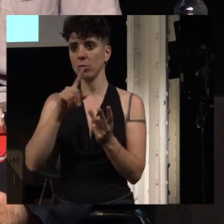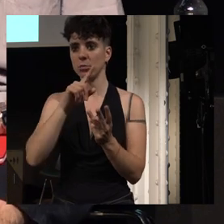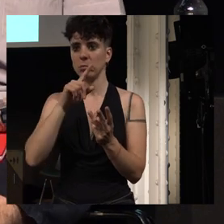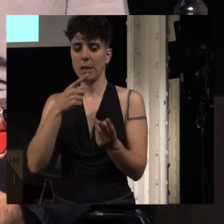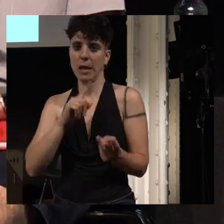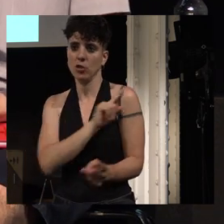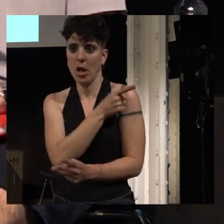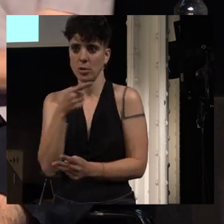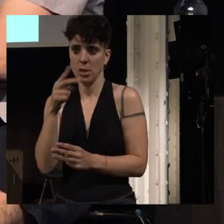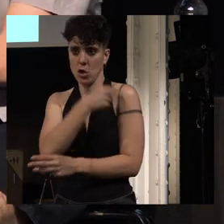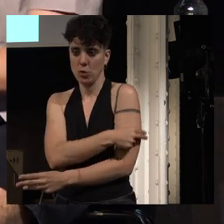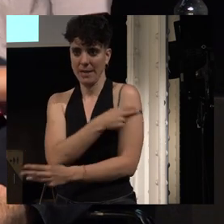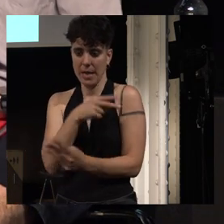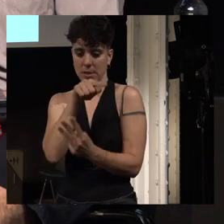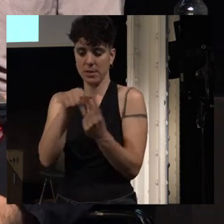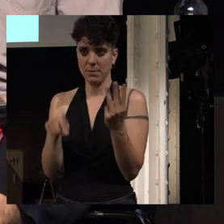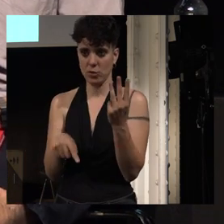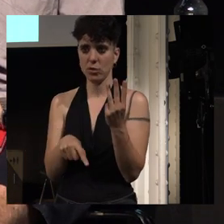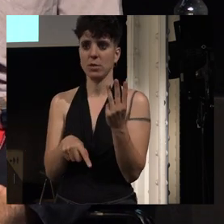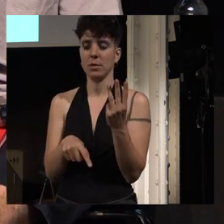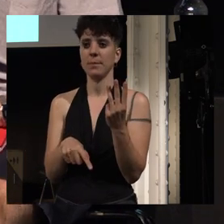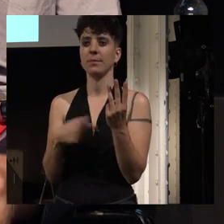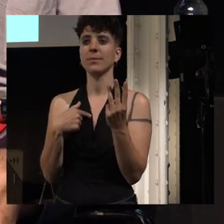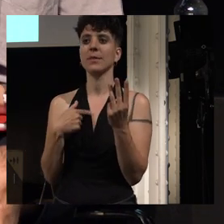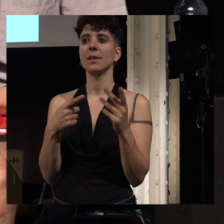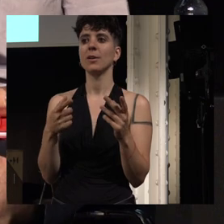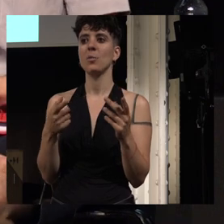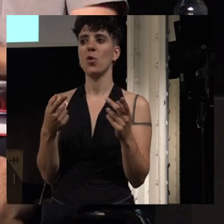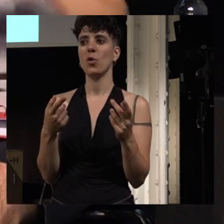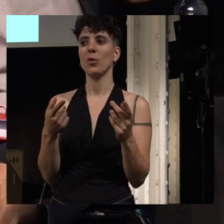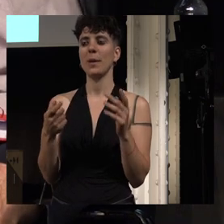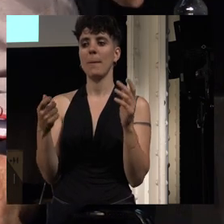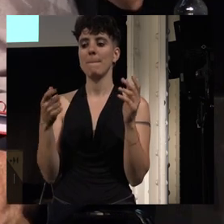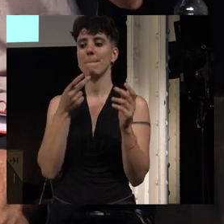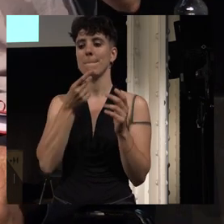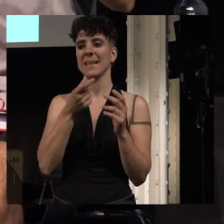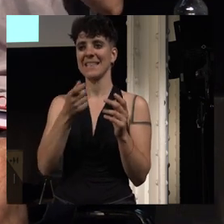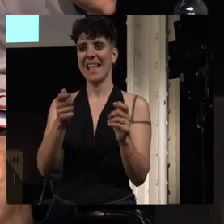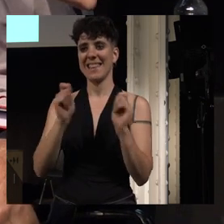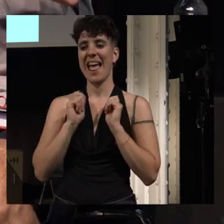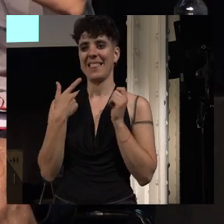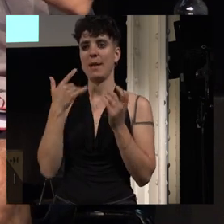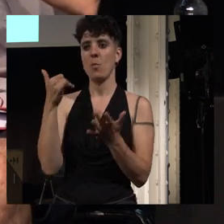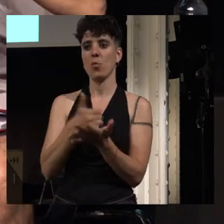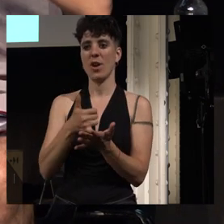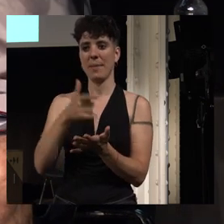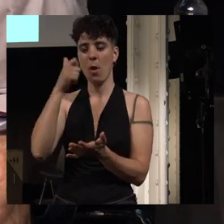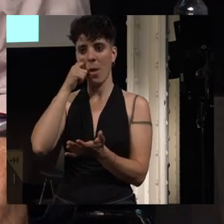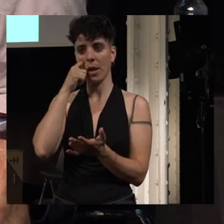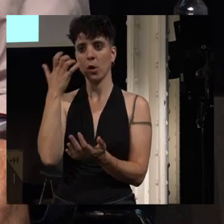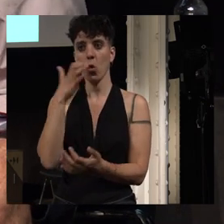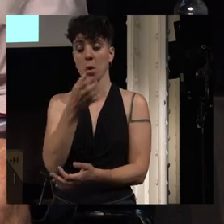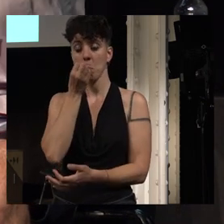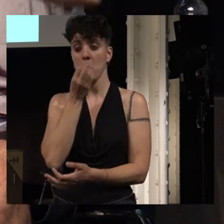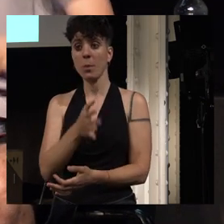hospital. Y estas personas, quiero decir, que relevan mucho de nuestra vulnerabilidad humana, ¿no? Al final, que lo queer está muy bien, pero luego las ten... O sea, hay que decir que